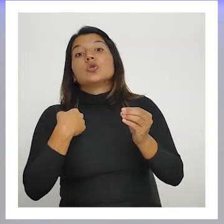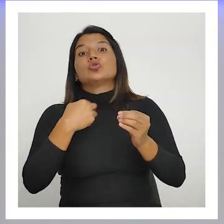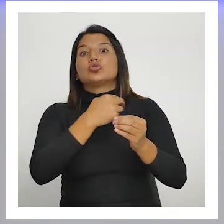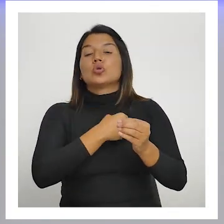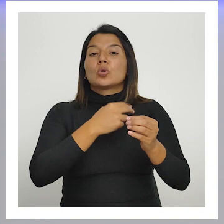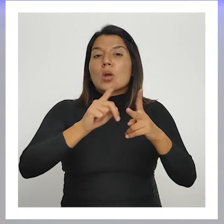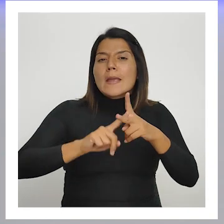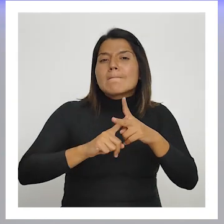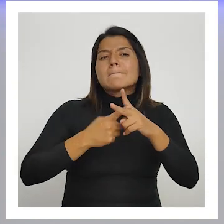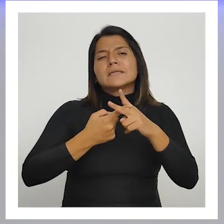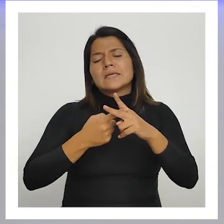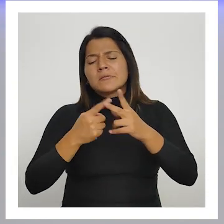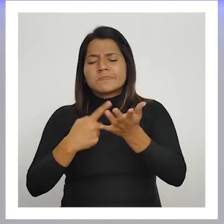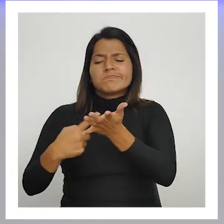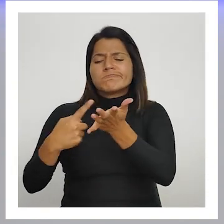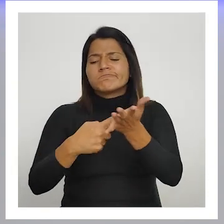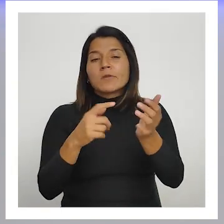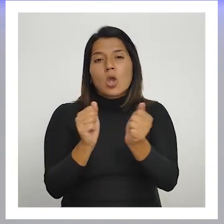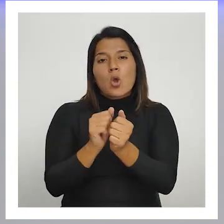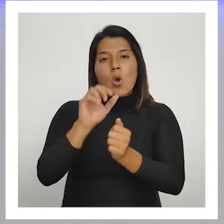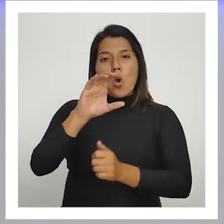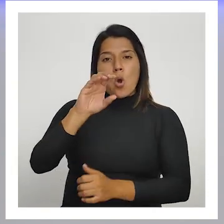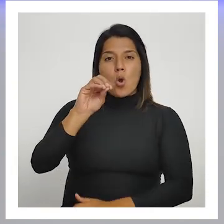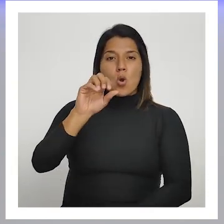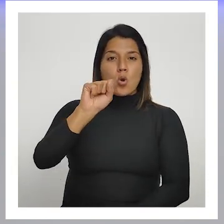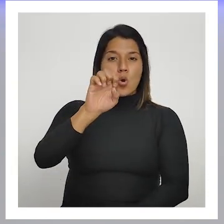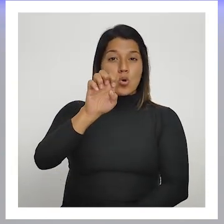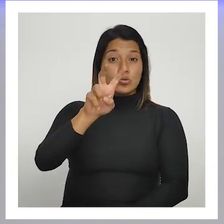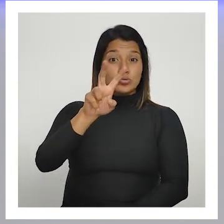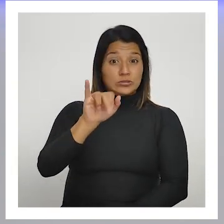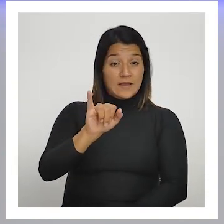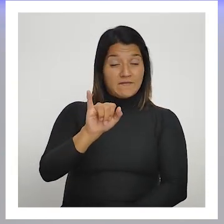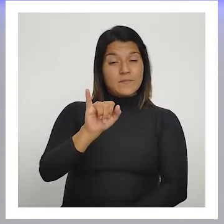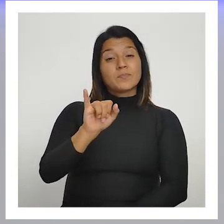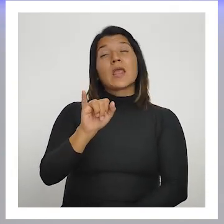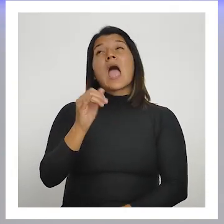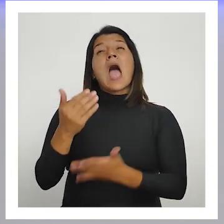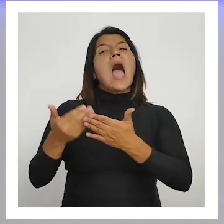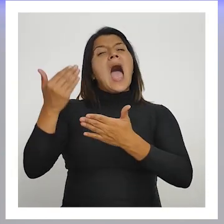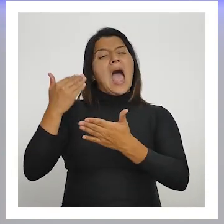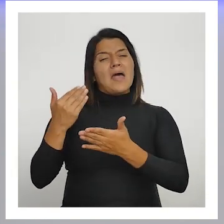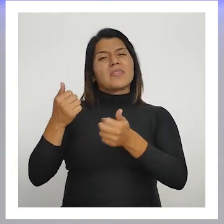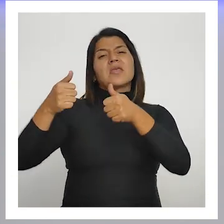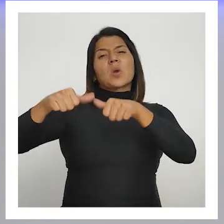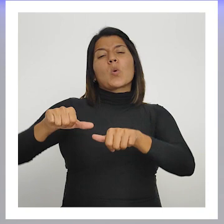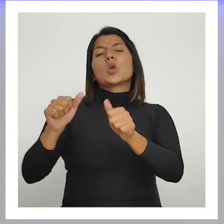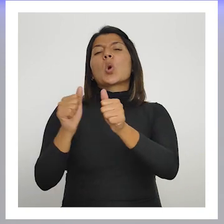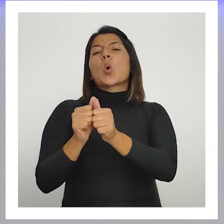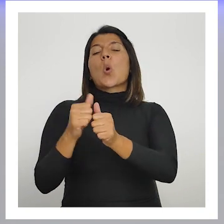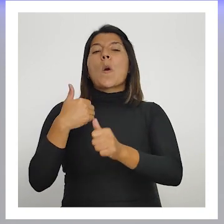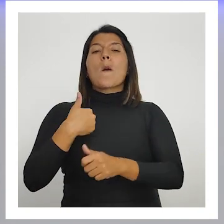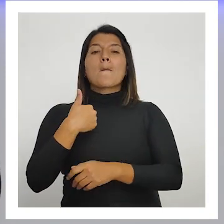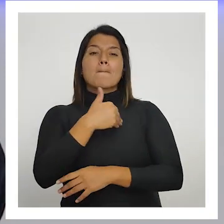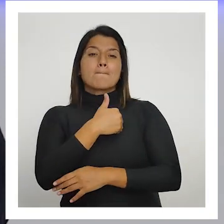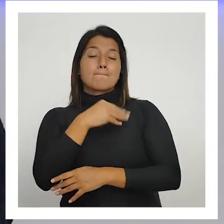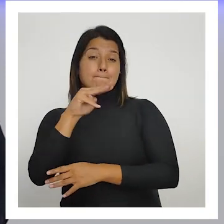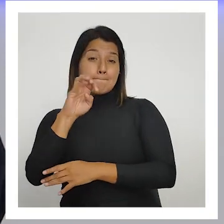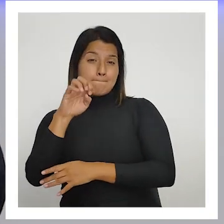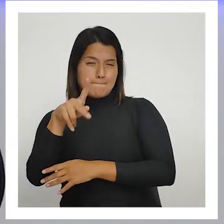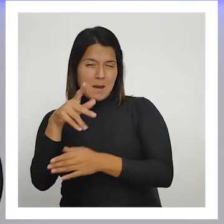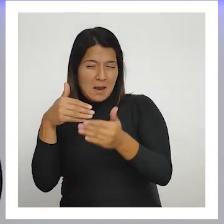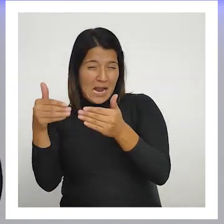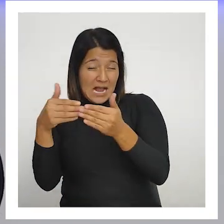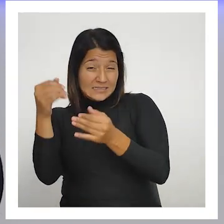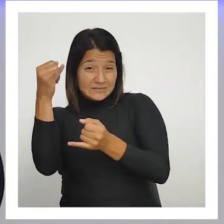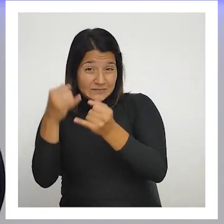Comenzamos a revisar con COSEBI qué había. En algún momento hubo un convenio con el Ministerio de Educación que estaba próximo a vencer.